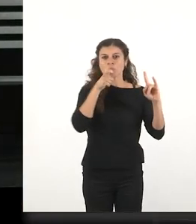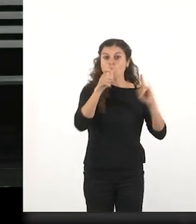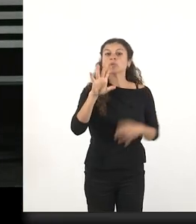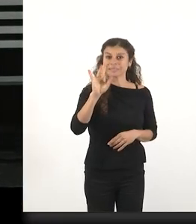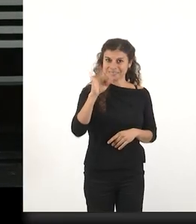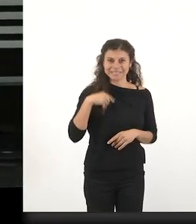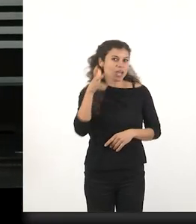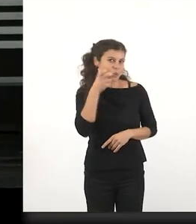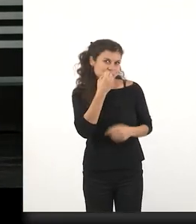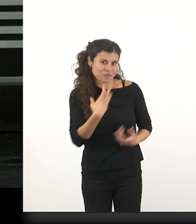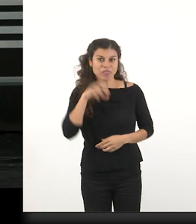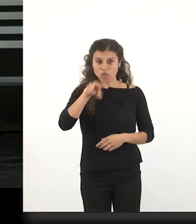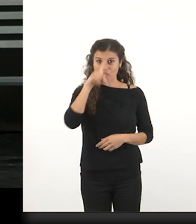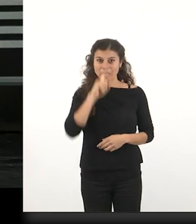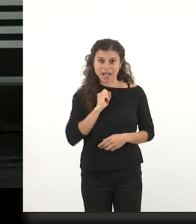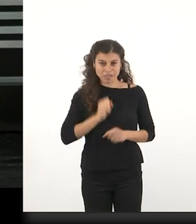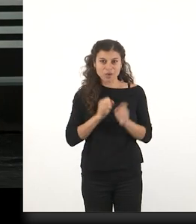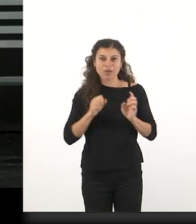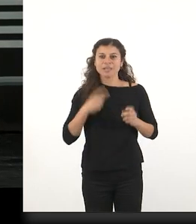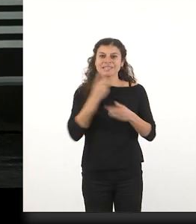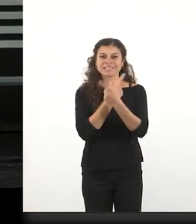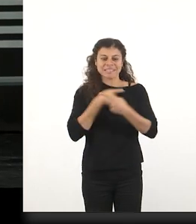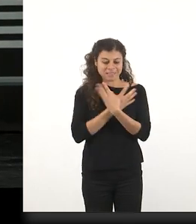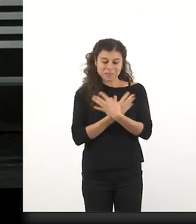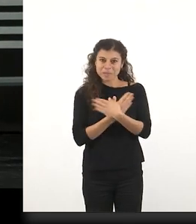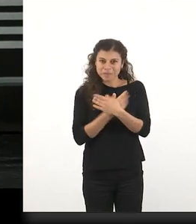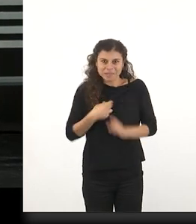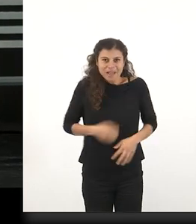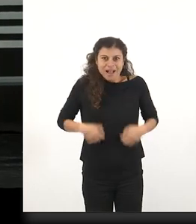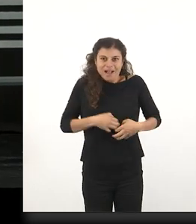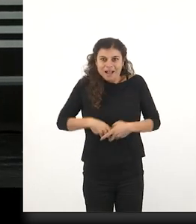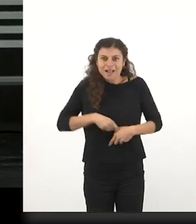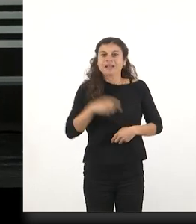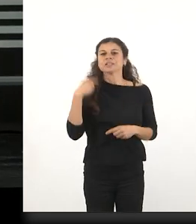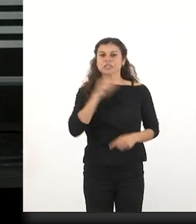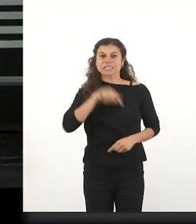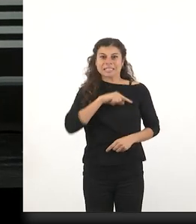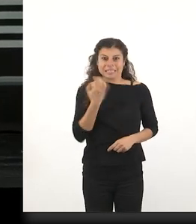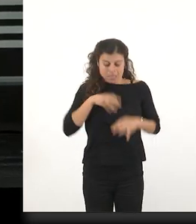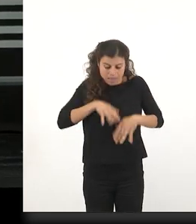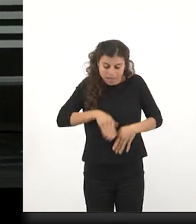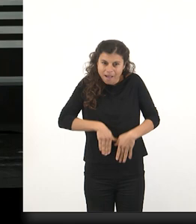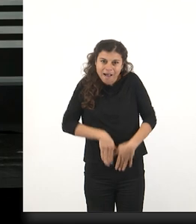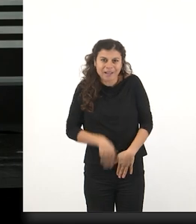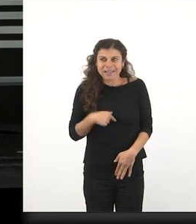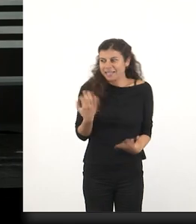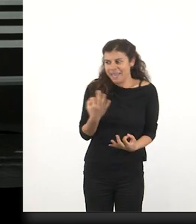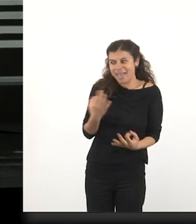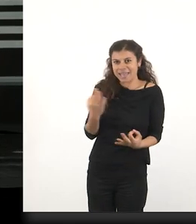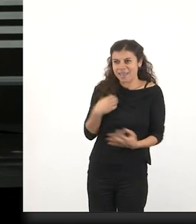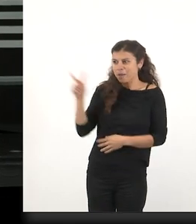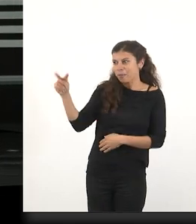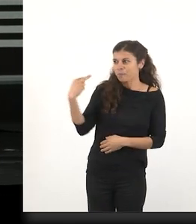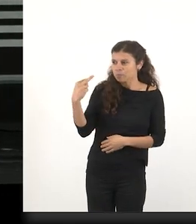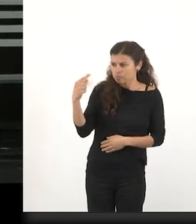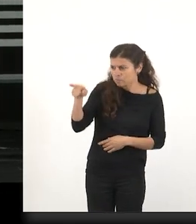La primera vez que me sentí un mariposa en el estómago, digo, esto es como la montaña rusa. Pues nene, me miraba mucho y las mariposas se bajaban para abajo. Digo, oye, ¿esto qué es? ¿Esto qué es? Me estaba mirando como la